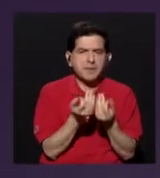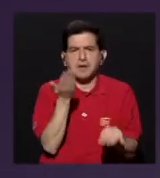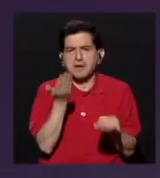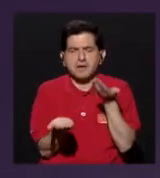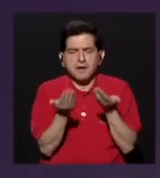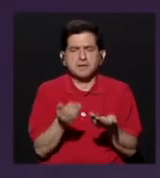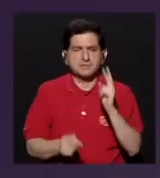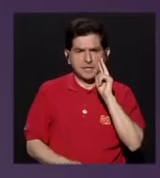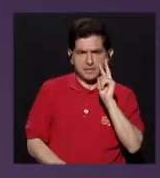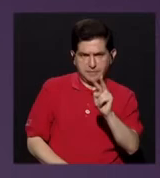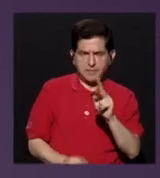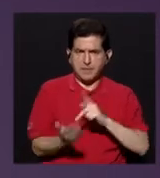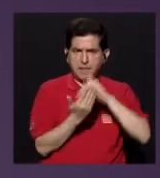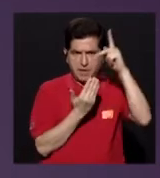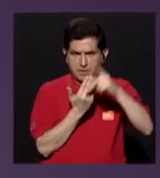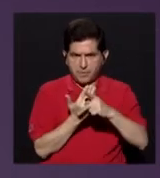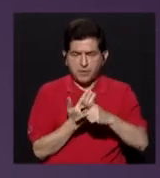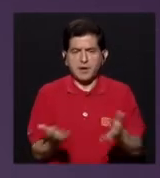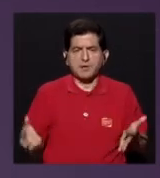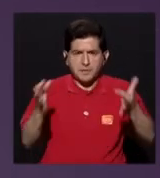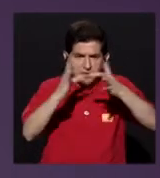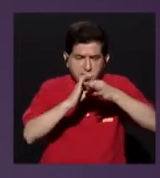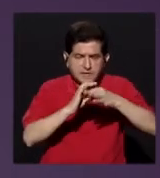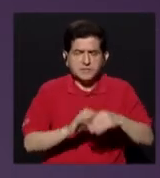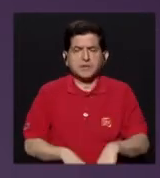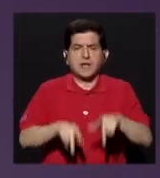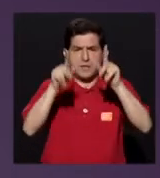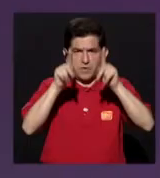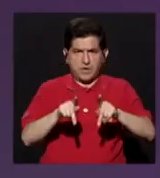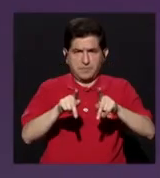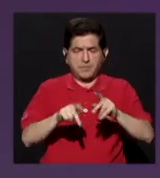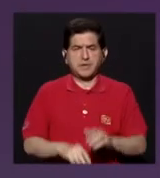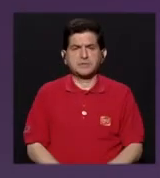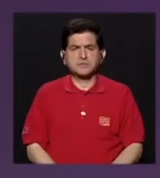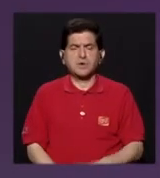que nos esté viendo de alguna persona